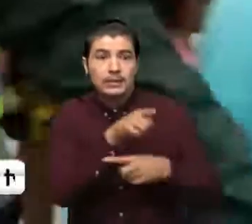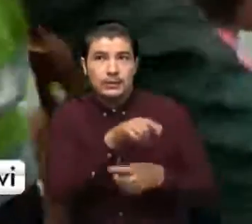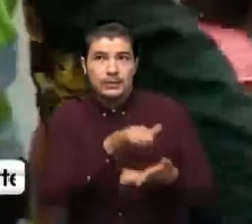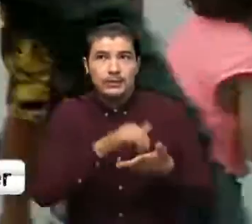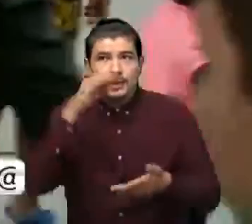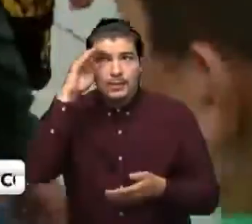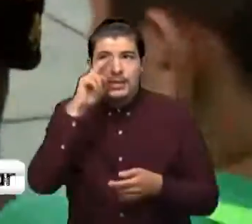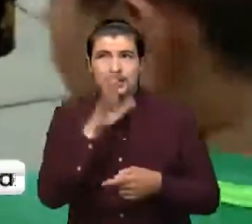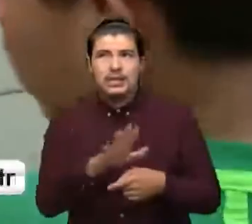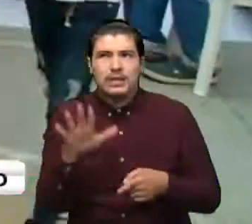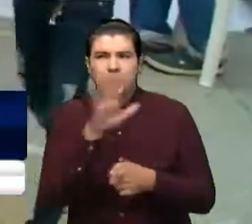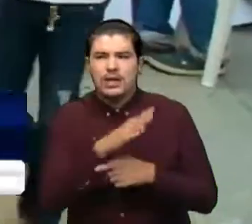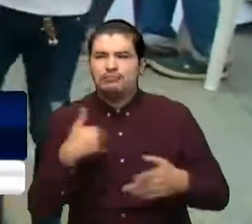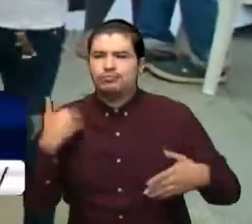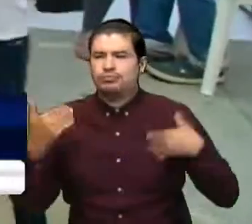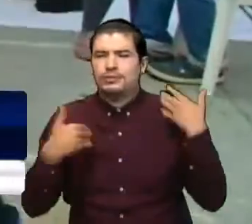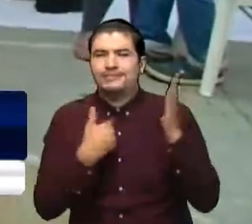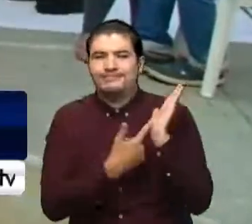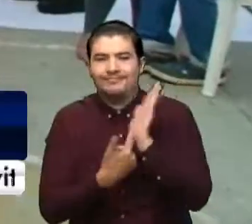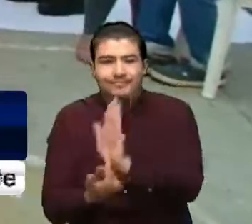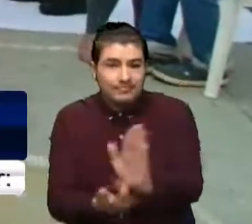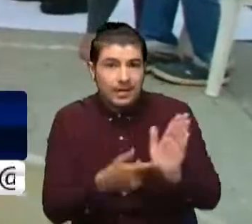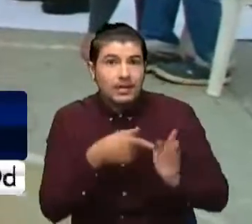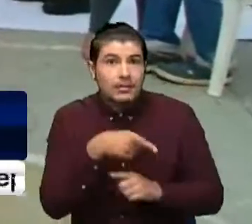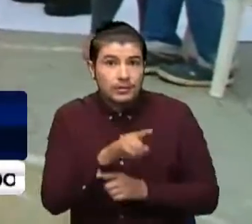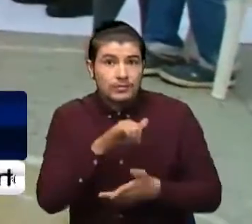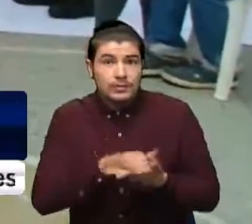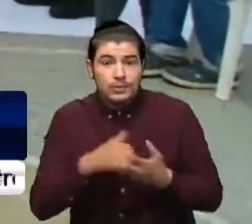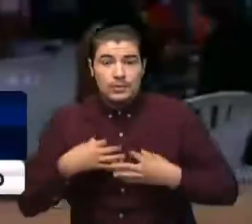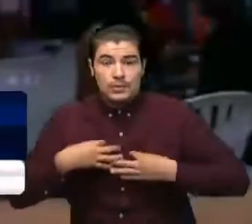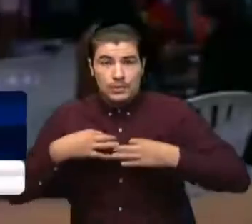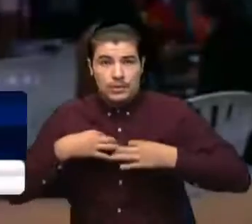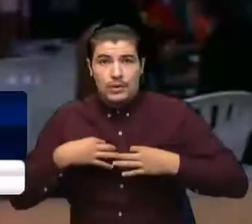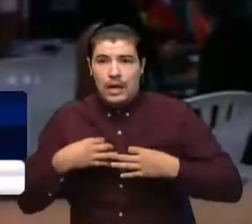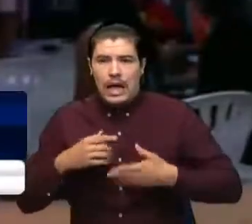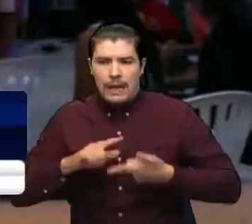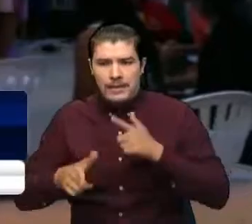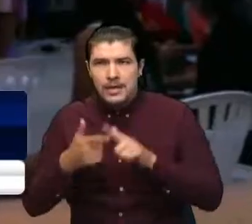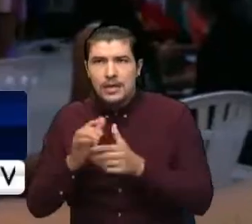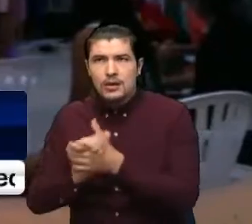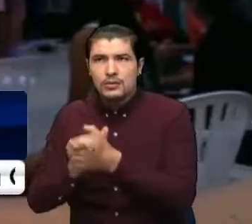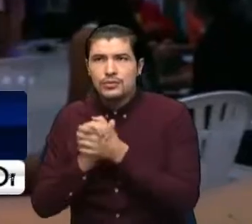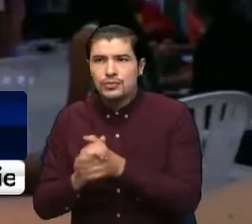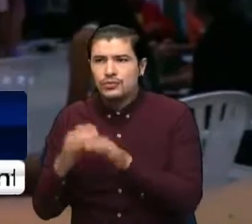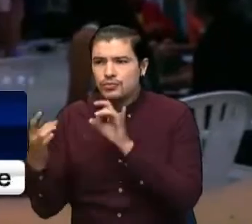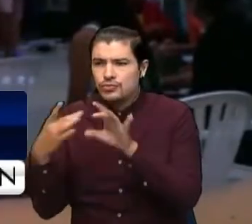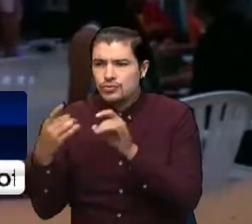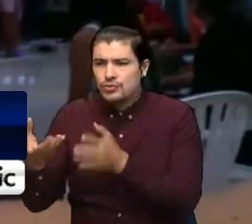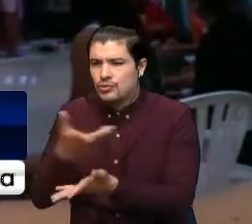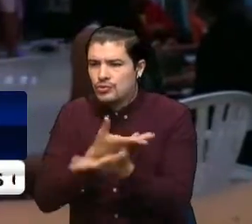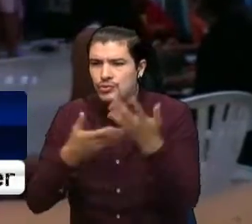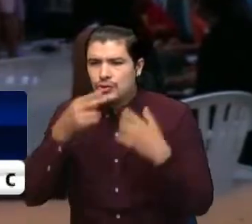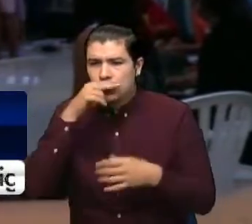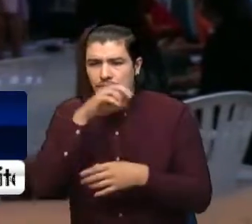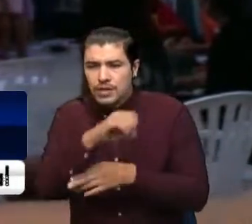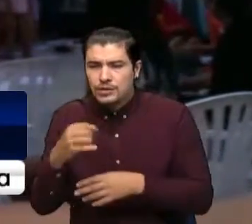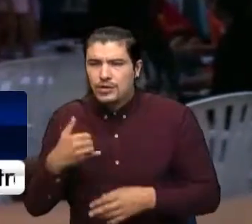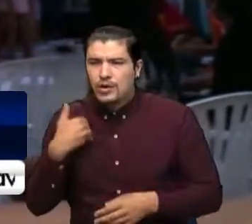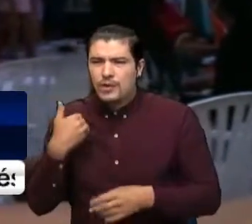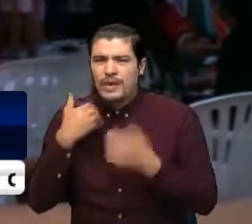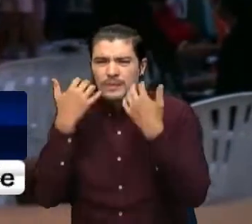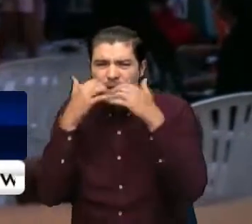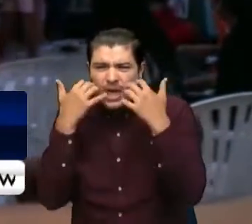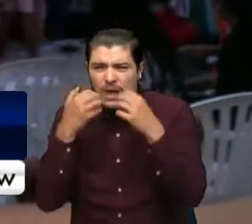más pequeños que el uniforme de la entidad es un amigo más. La idea es que interactuar con los niños, con los jóvenes, y que pierdan ese